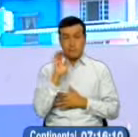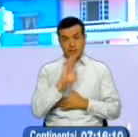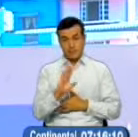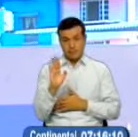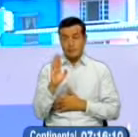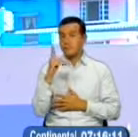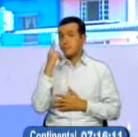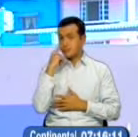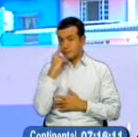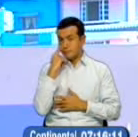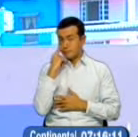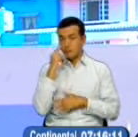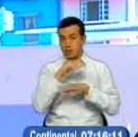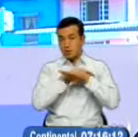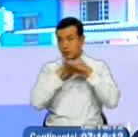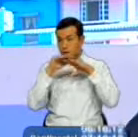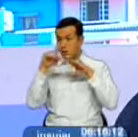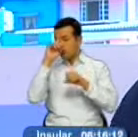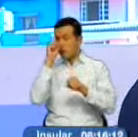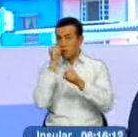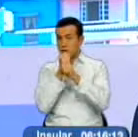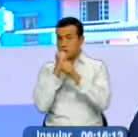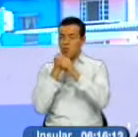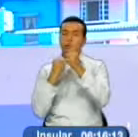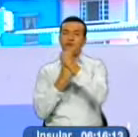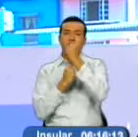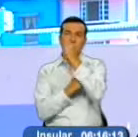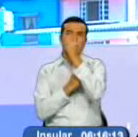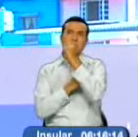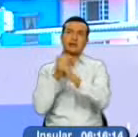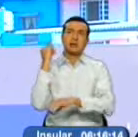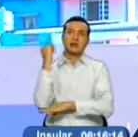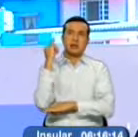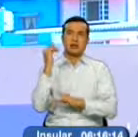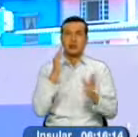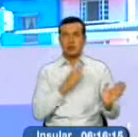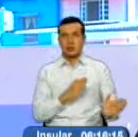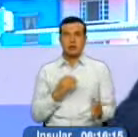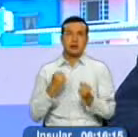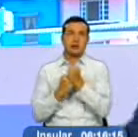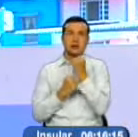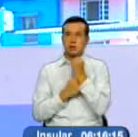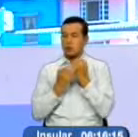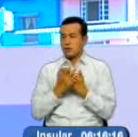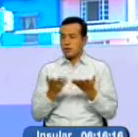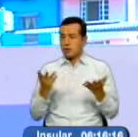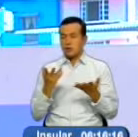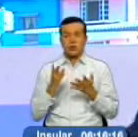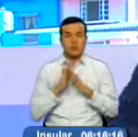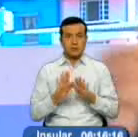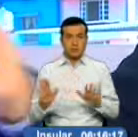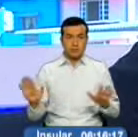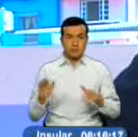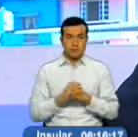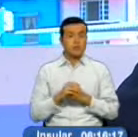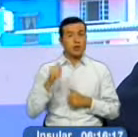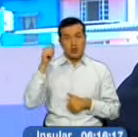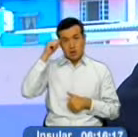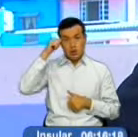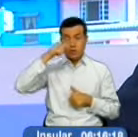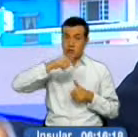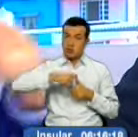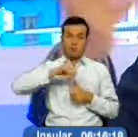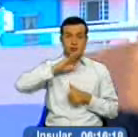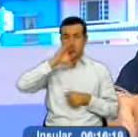tienes una línea, digamos, de trabajo en términos de fortalecer ese talento humano en ese tipo de especialidades. Pero no nos olvidemos de lo